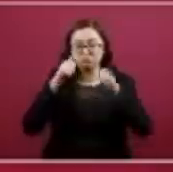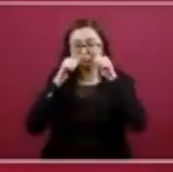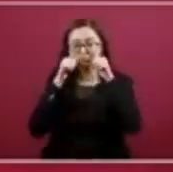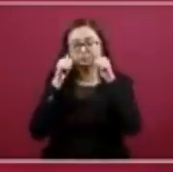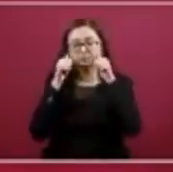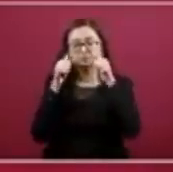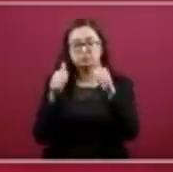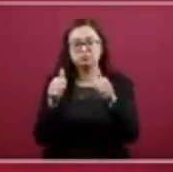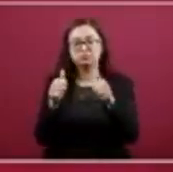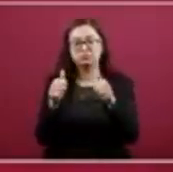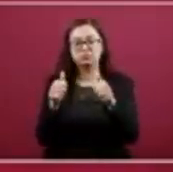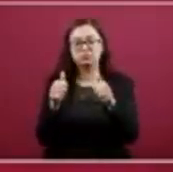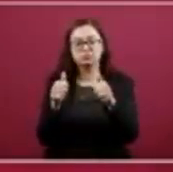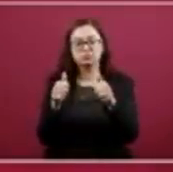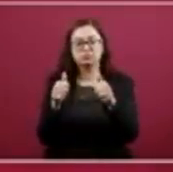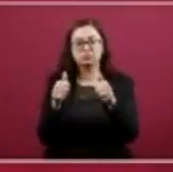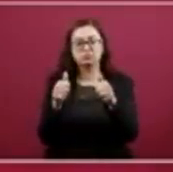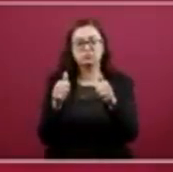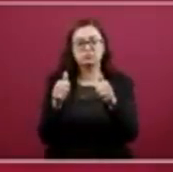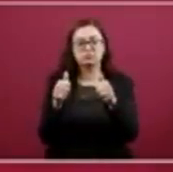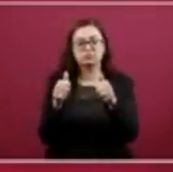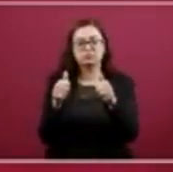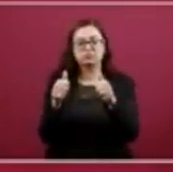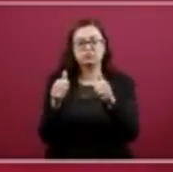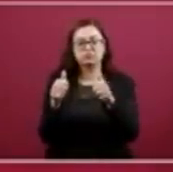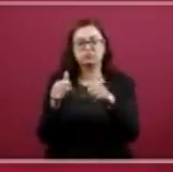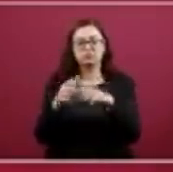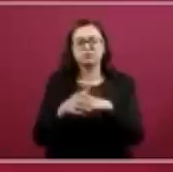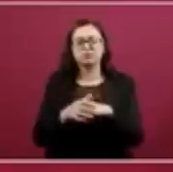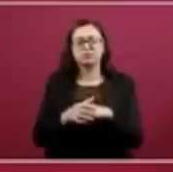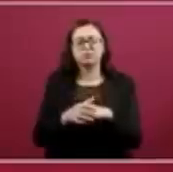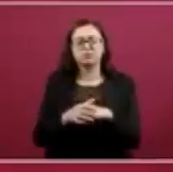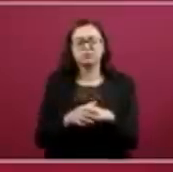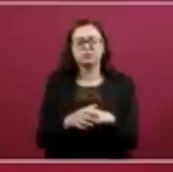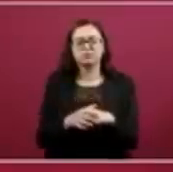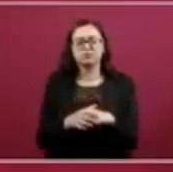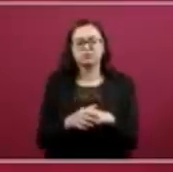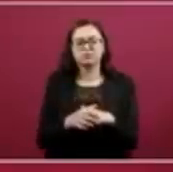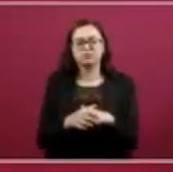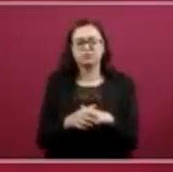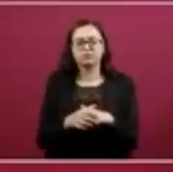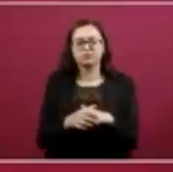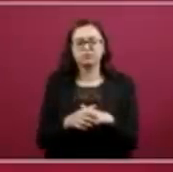la forma en que se está